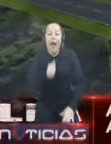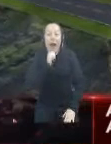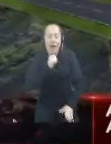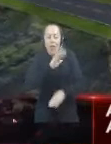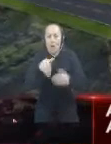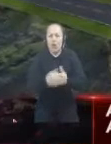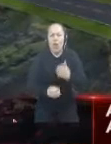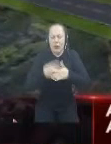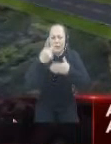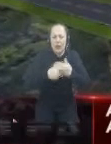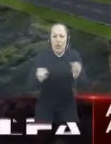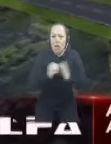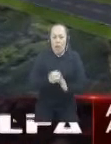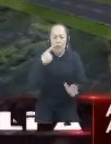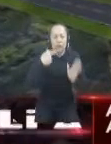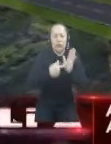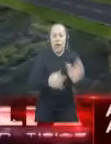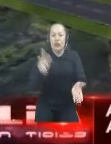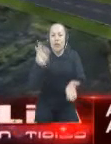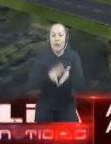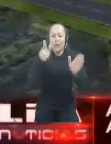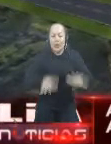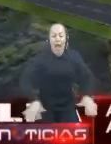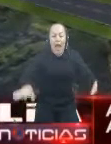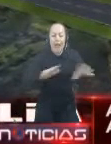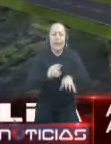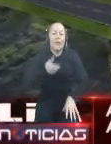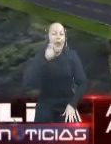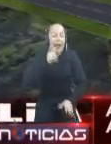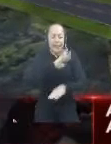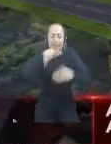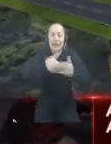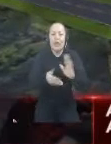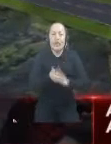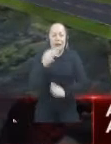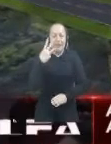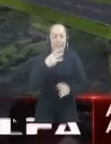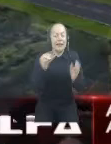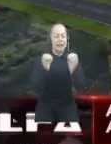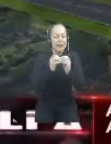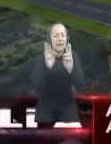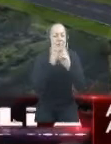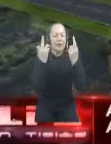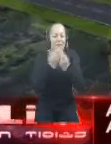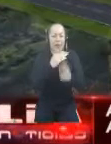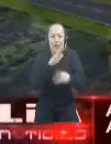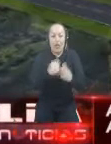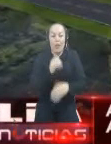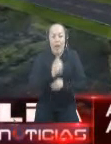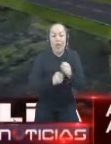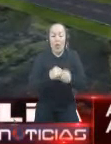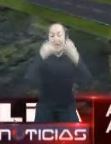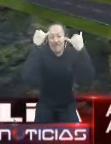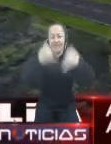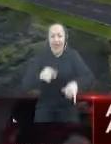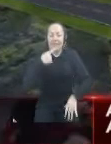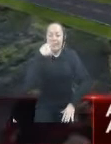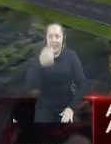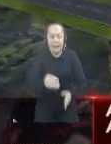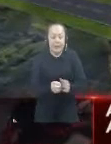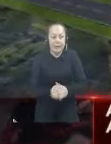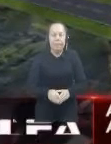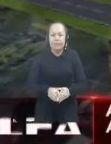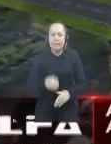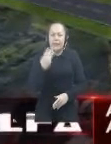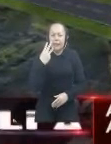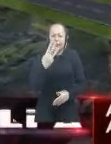los proyectos de ordenanza aprobados por la Asamblea de Caldas en el tercer periodo de sesiones extras de este año que concluyó. Bueno, se aprobaron